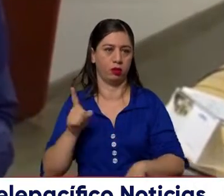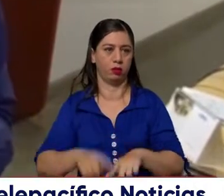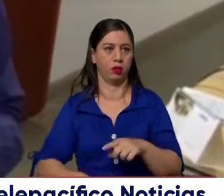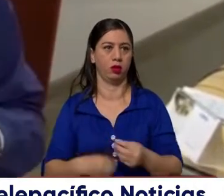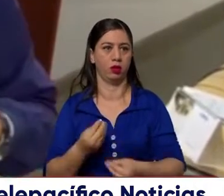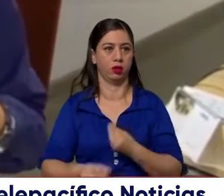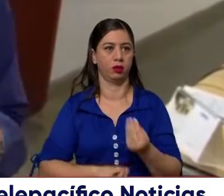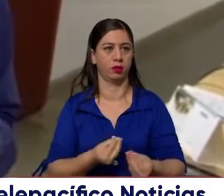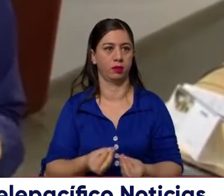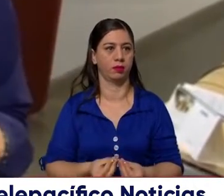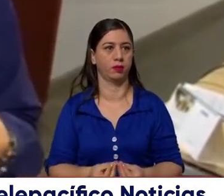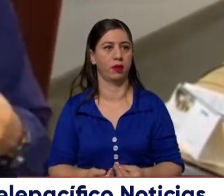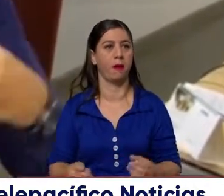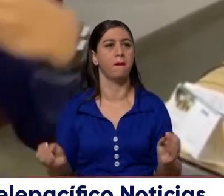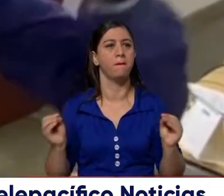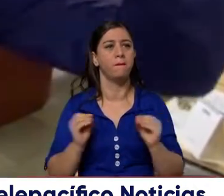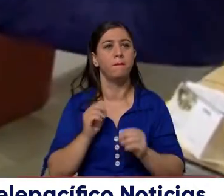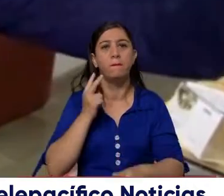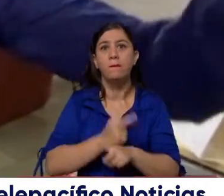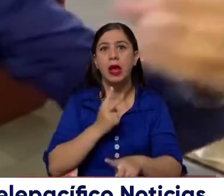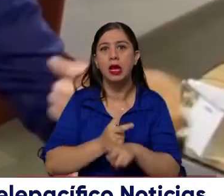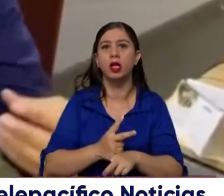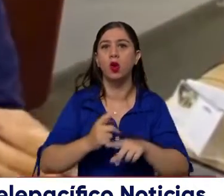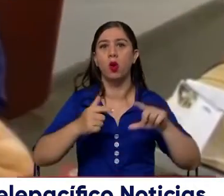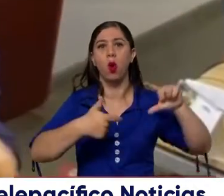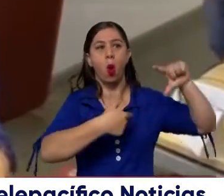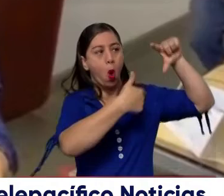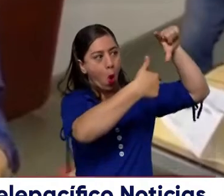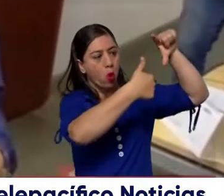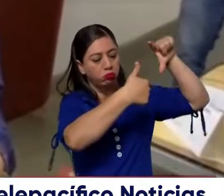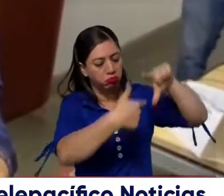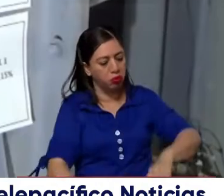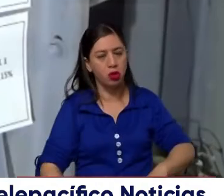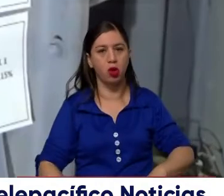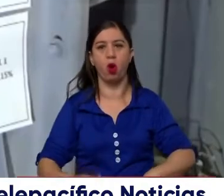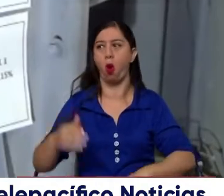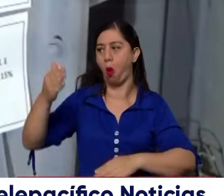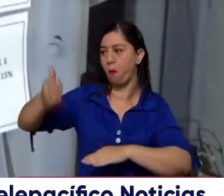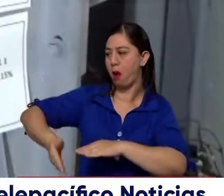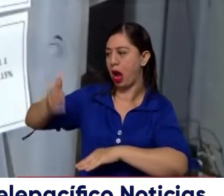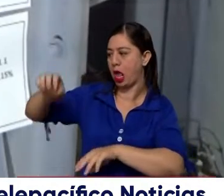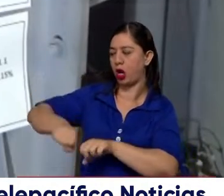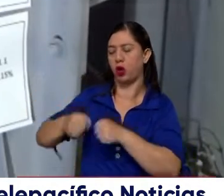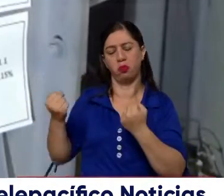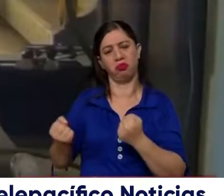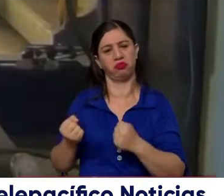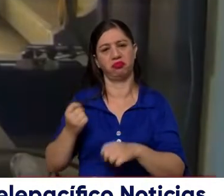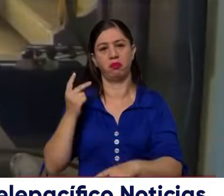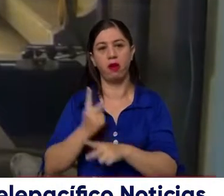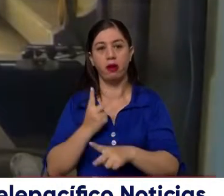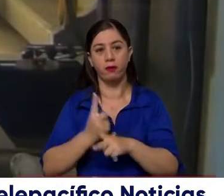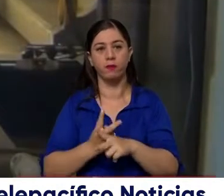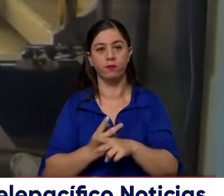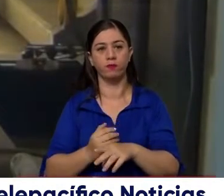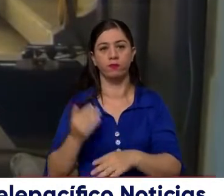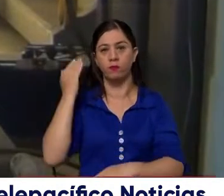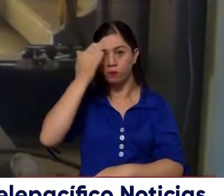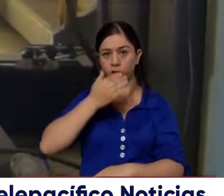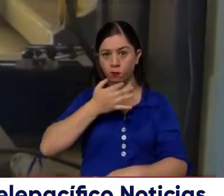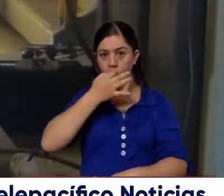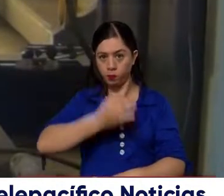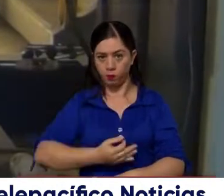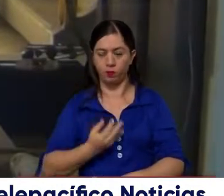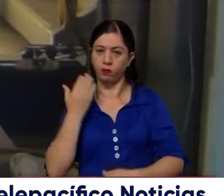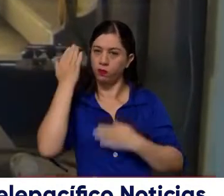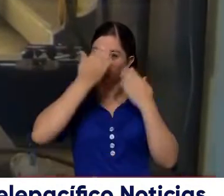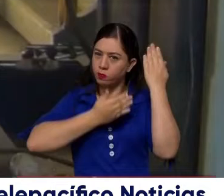moviendo, va a ser menos peligroso que se caiga un cuadro, que se rompa una pared. Estos serán ensayados en situaciones reales